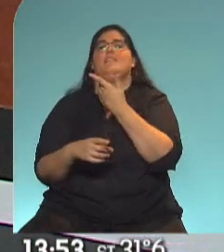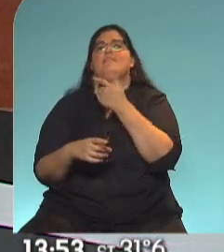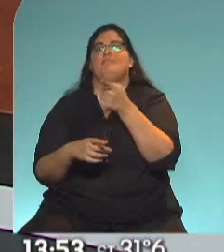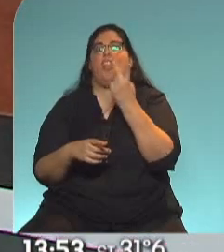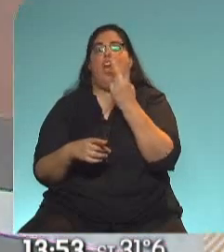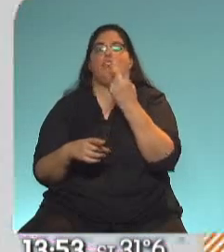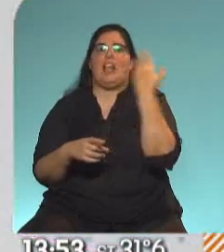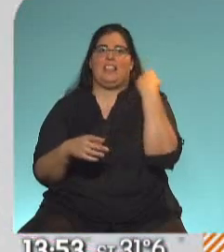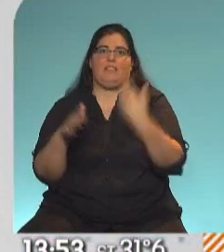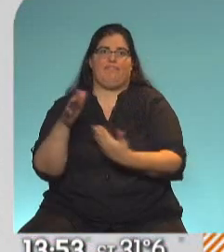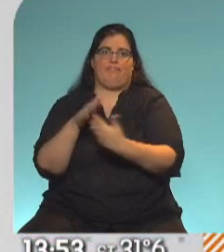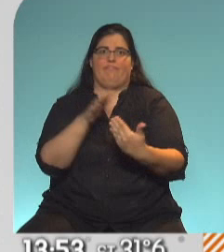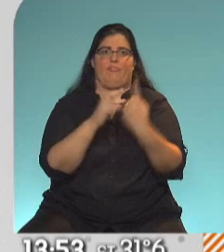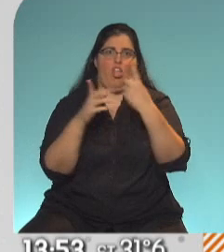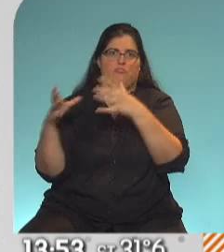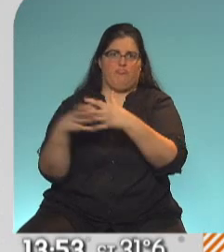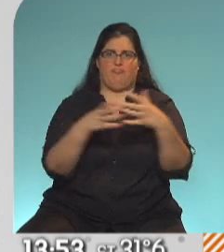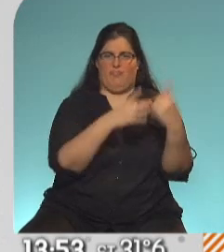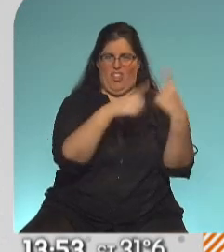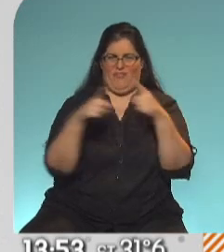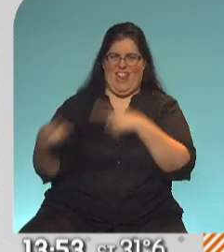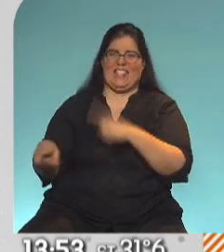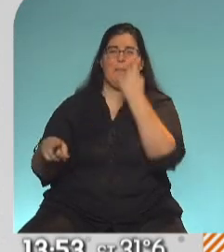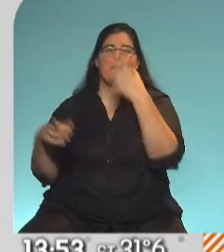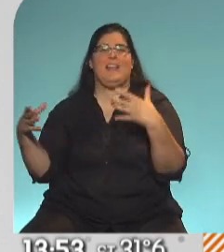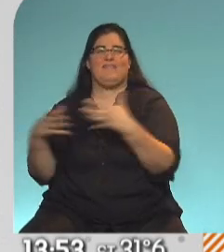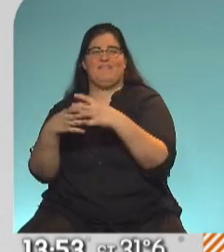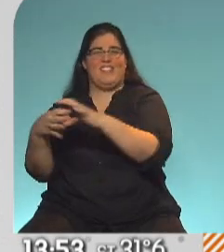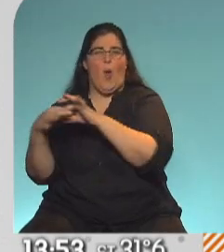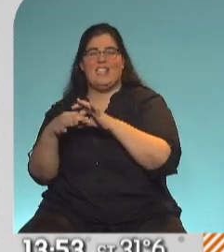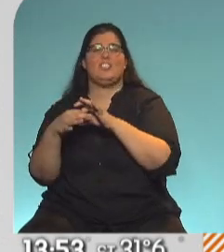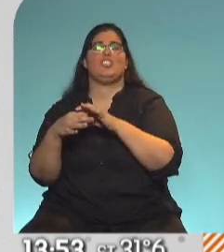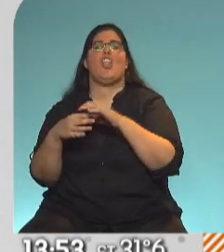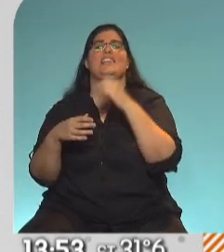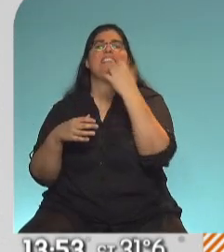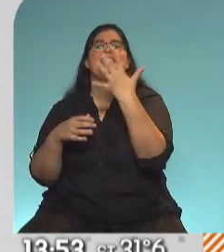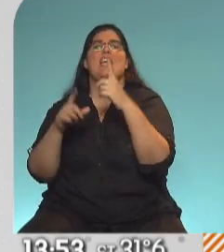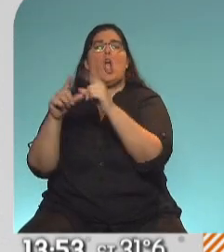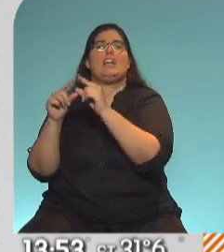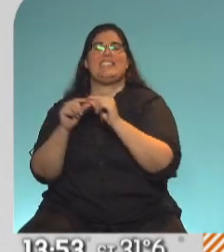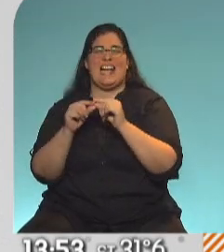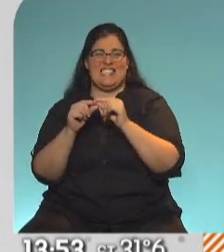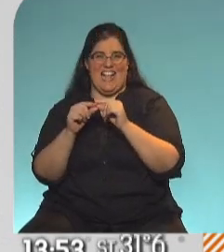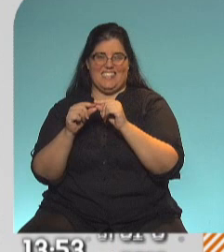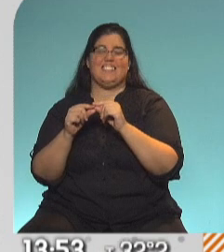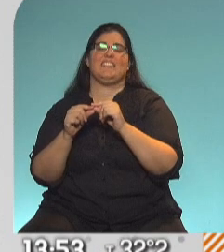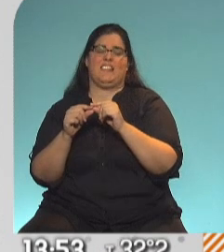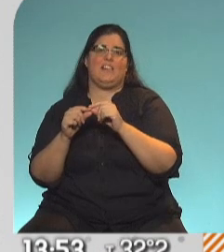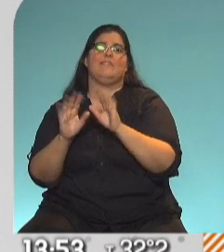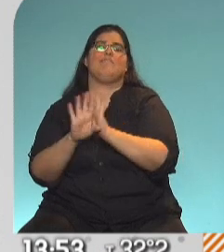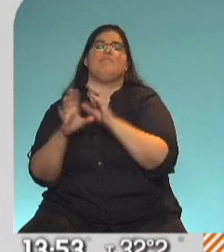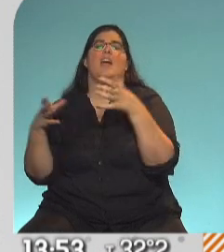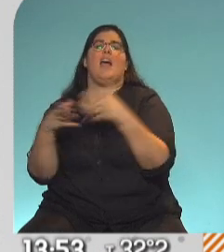dos coaliciones completamente diferentes. La primera es la coalición que formaba el Movimiento 5 Estrellas, este movimiento